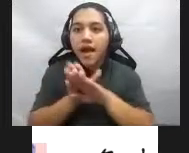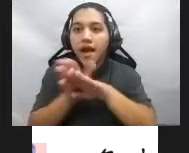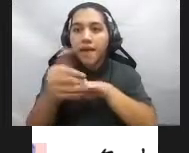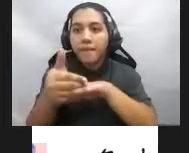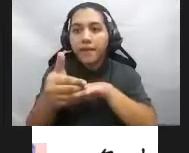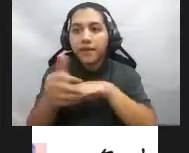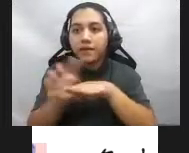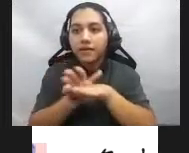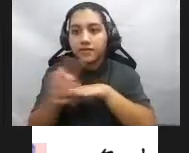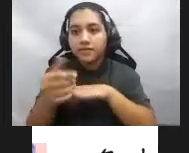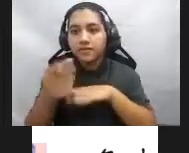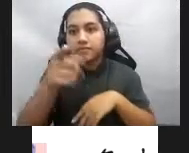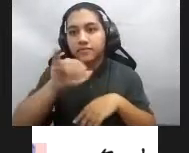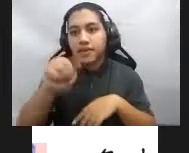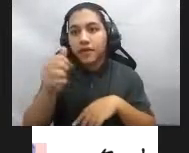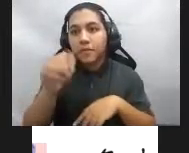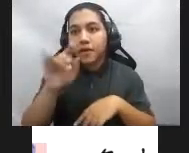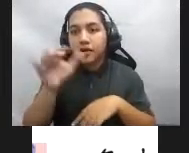llegaron a muchas islas del Caribe.